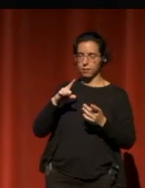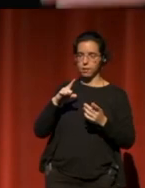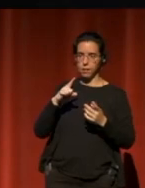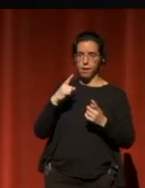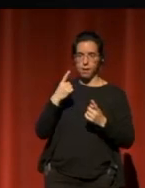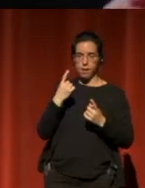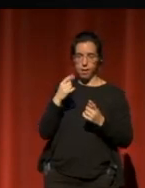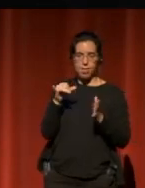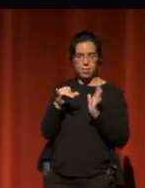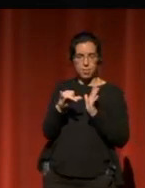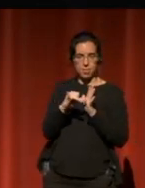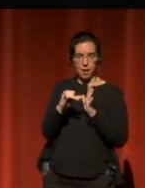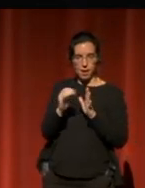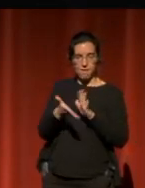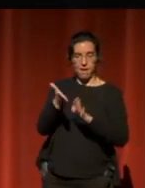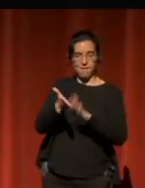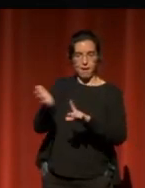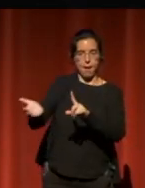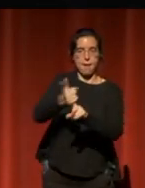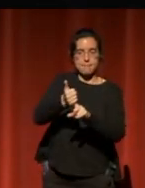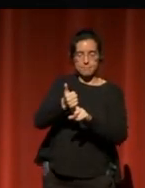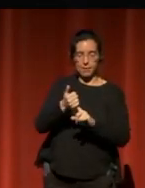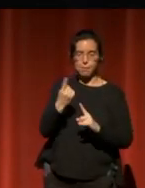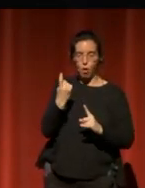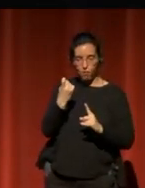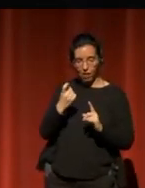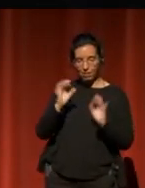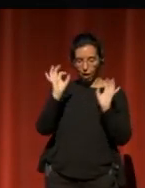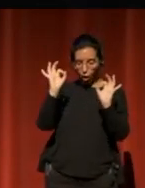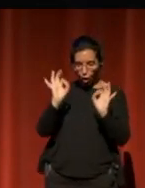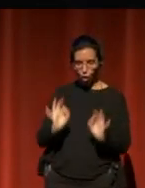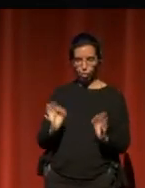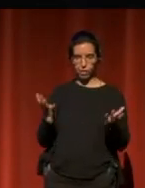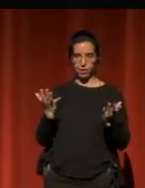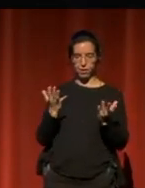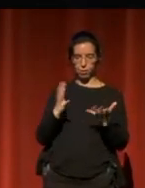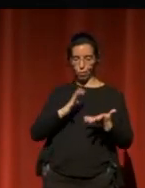pero hay que ordenarlo, hay que convertirlo en instrumentos normativos.